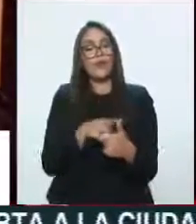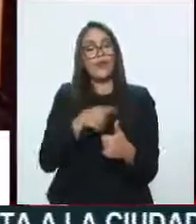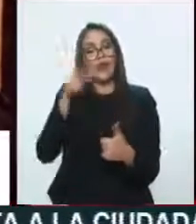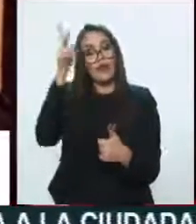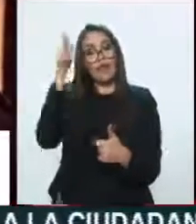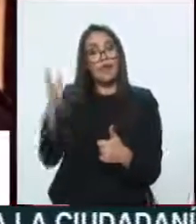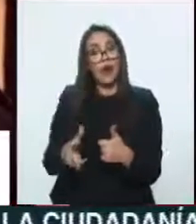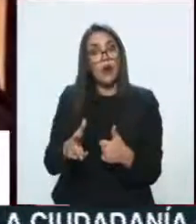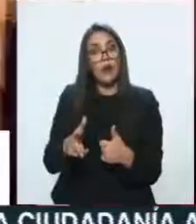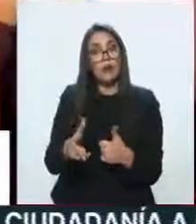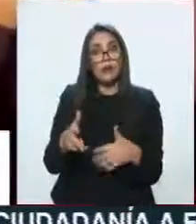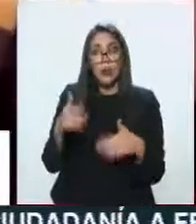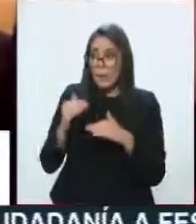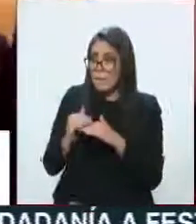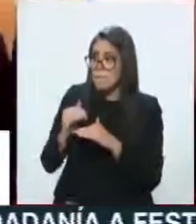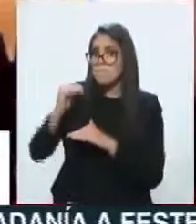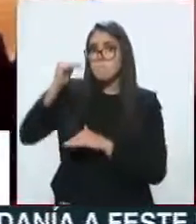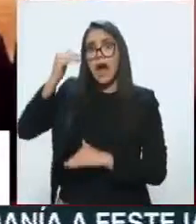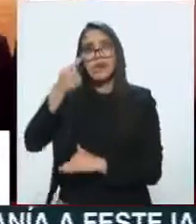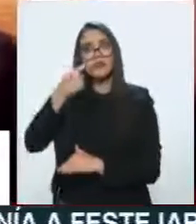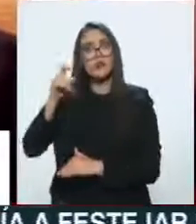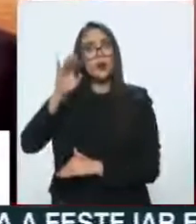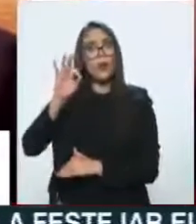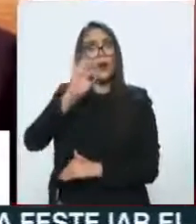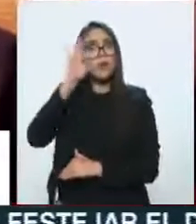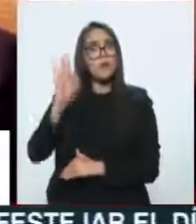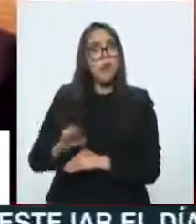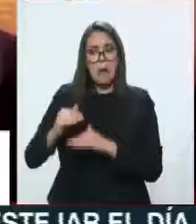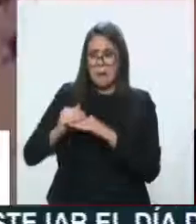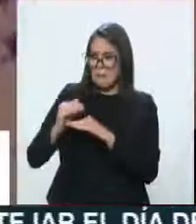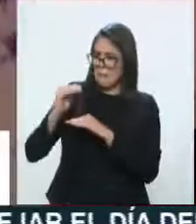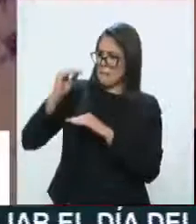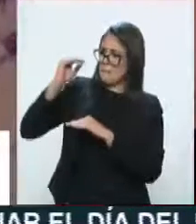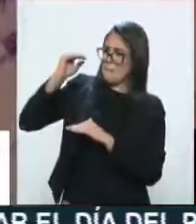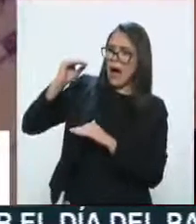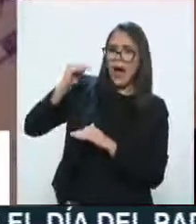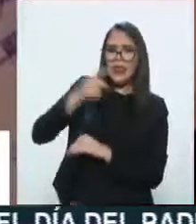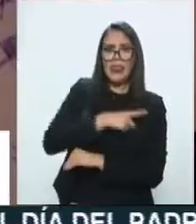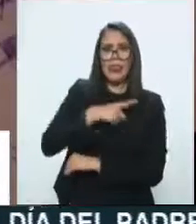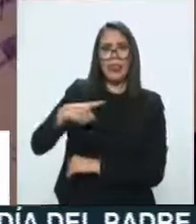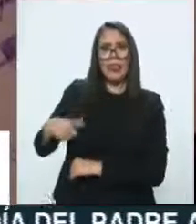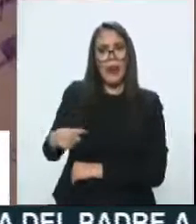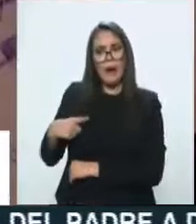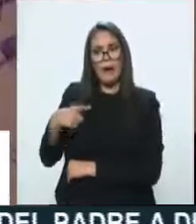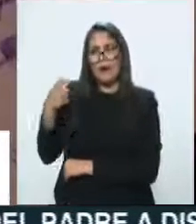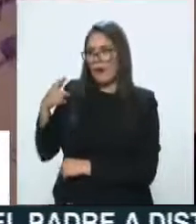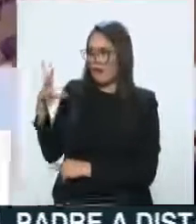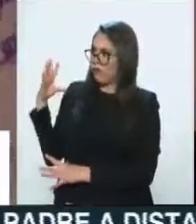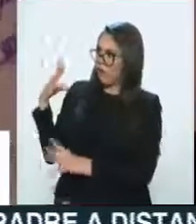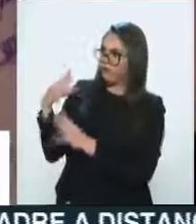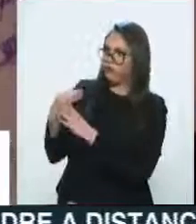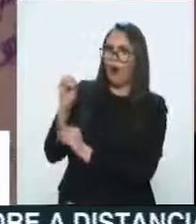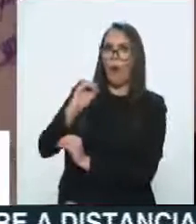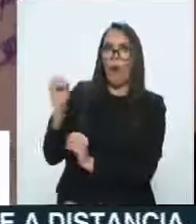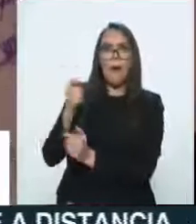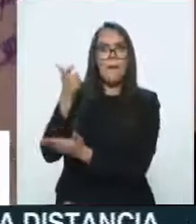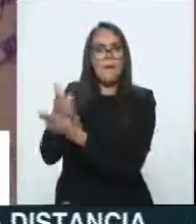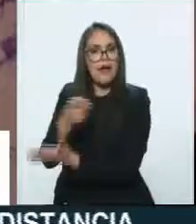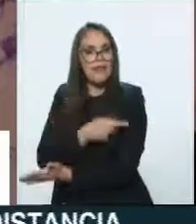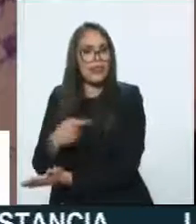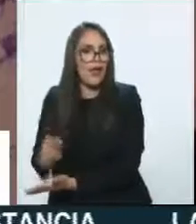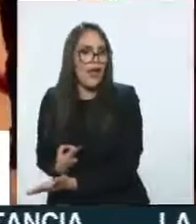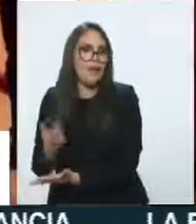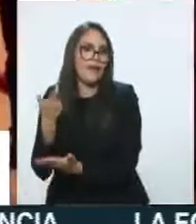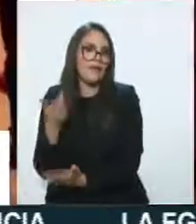del 140% de lo que les permite la Secretaría de Hacienda. Son los mismos